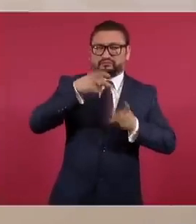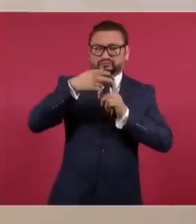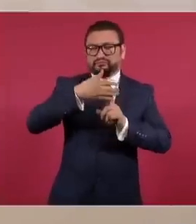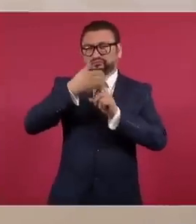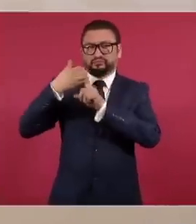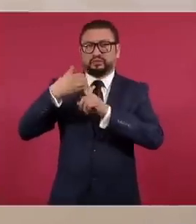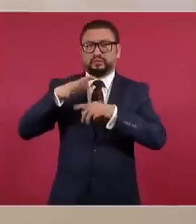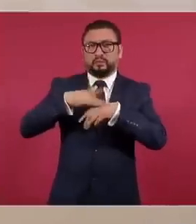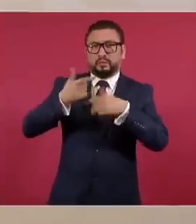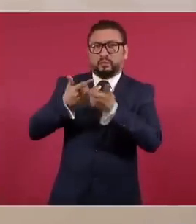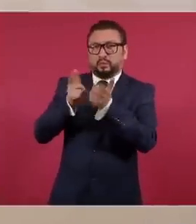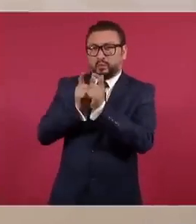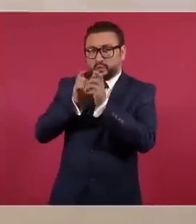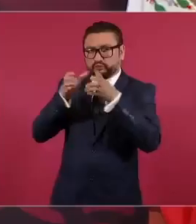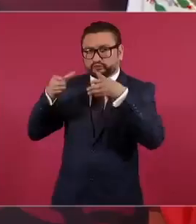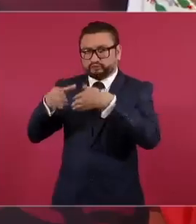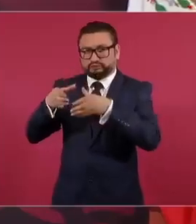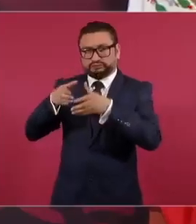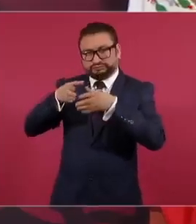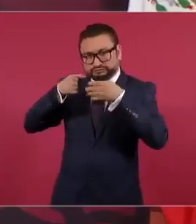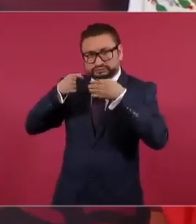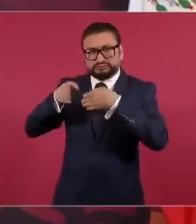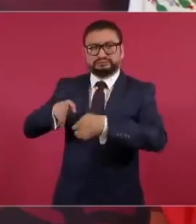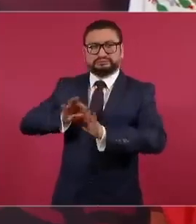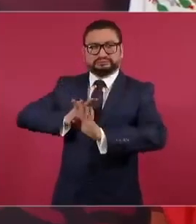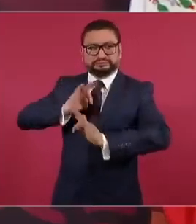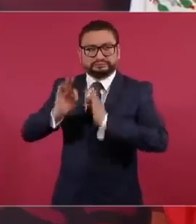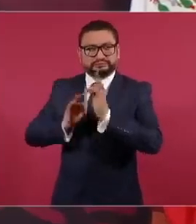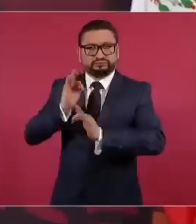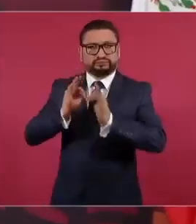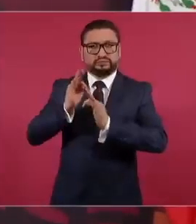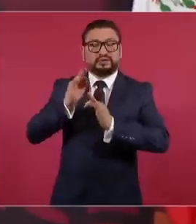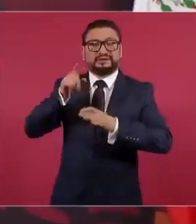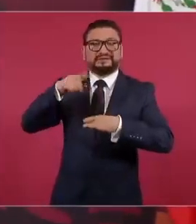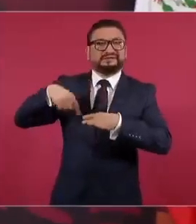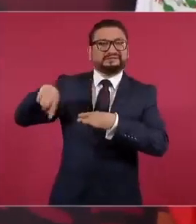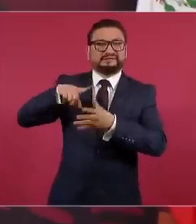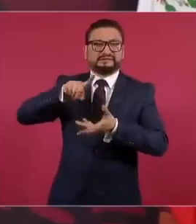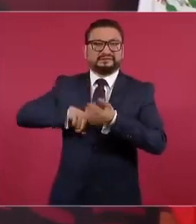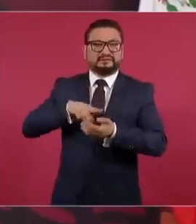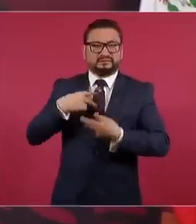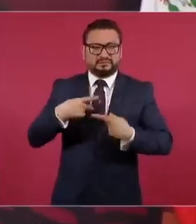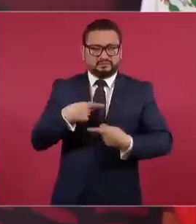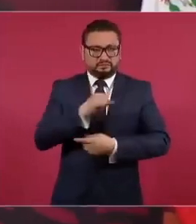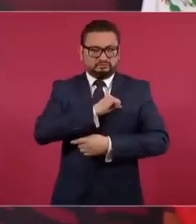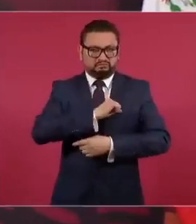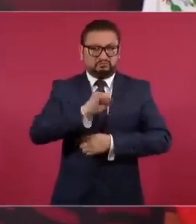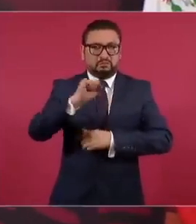minoría rapaz, está al servicio de la delincuencia